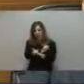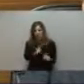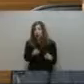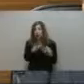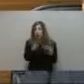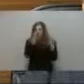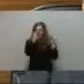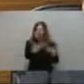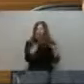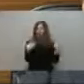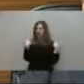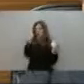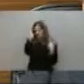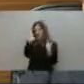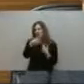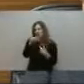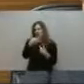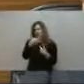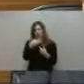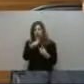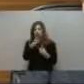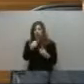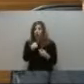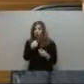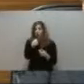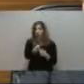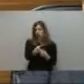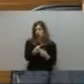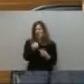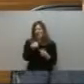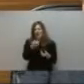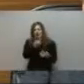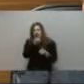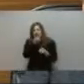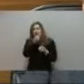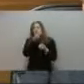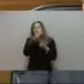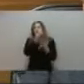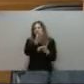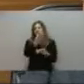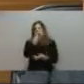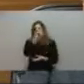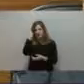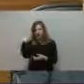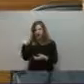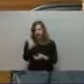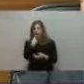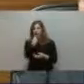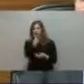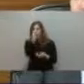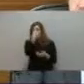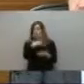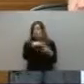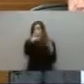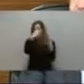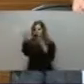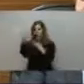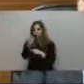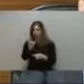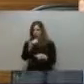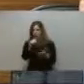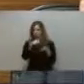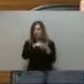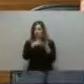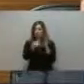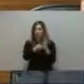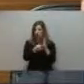y conocedora, porque le digo, lo anunció a bombo y platillo el pasado año, de que existen 2 documentos de planificación del